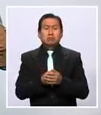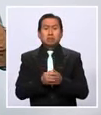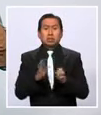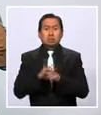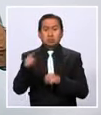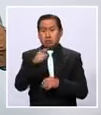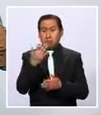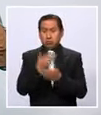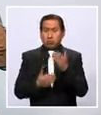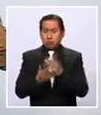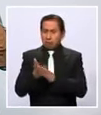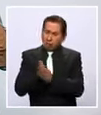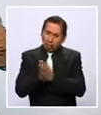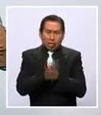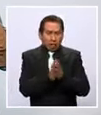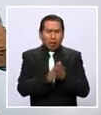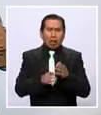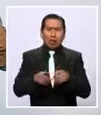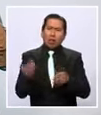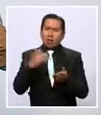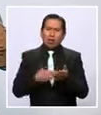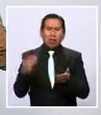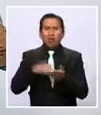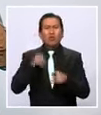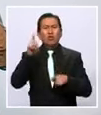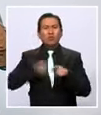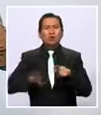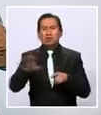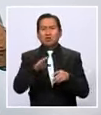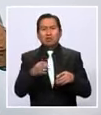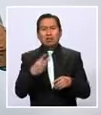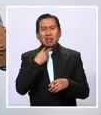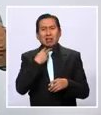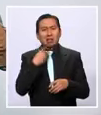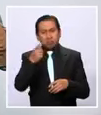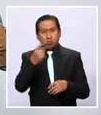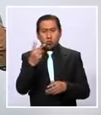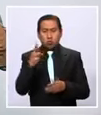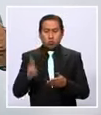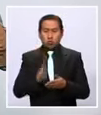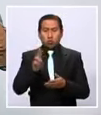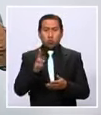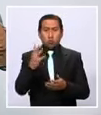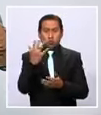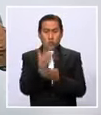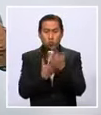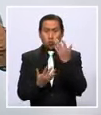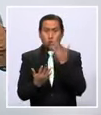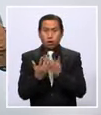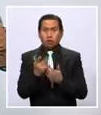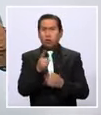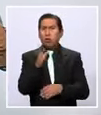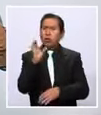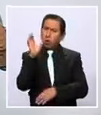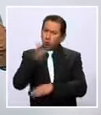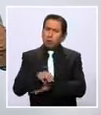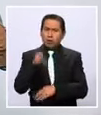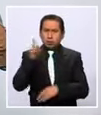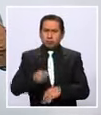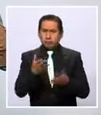estarse lavando continuamente las manos entonces les uso de guantes de látex es obligatorio